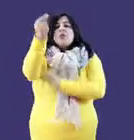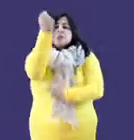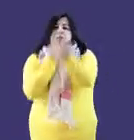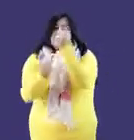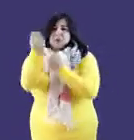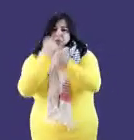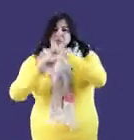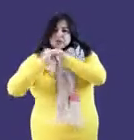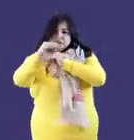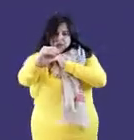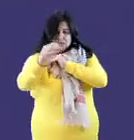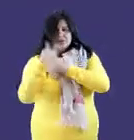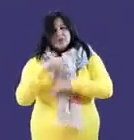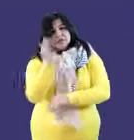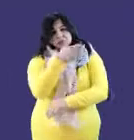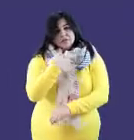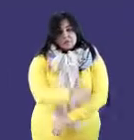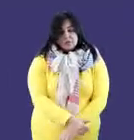sostenido.